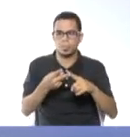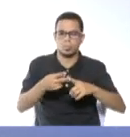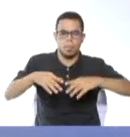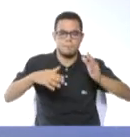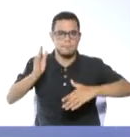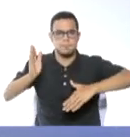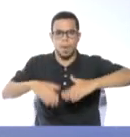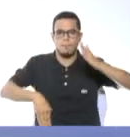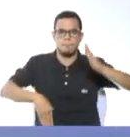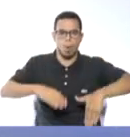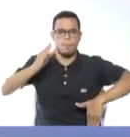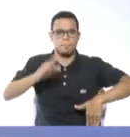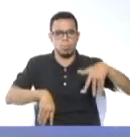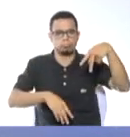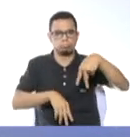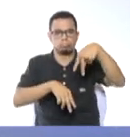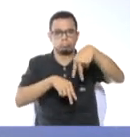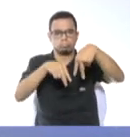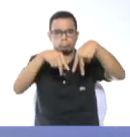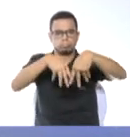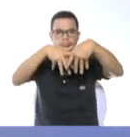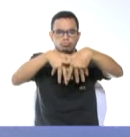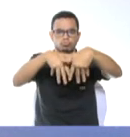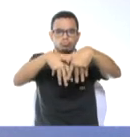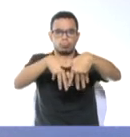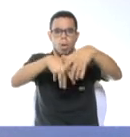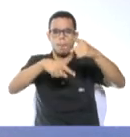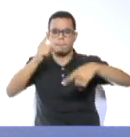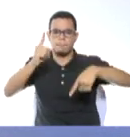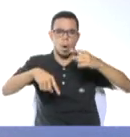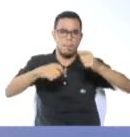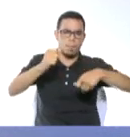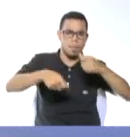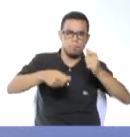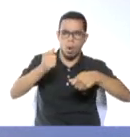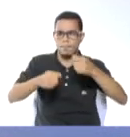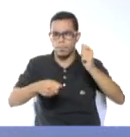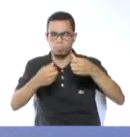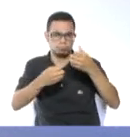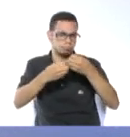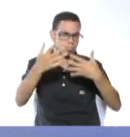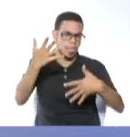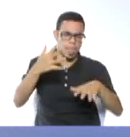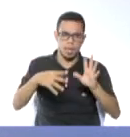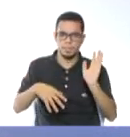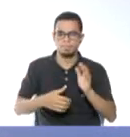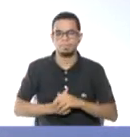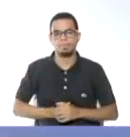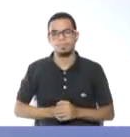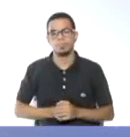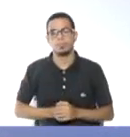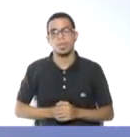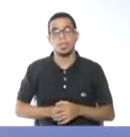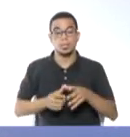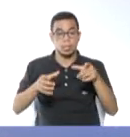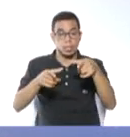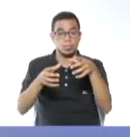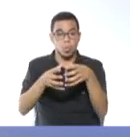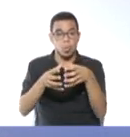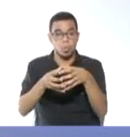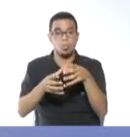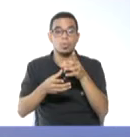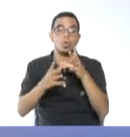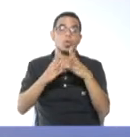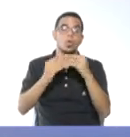o de electricidad, por ejemplo, atendiendo muchas veces estos grupos de creación, recreación y producción a esos